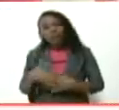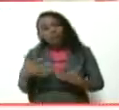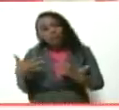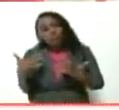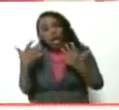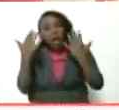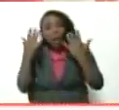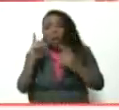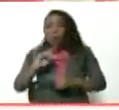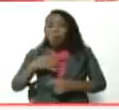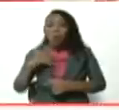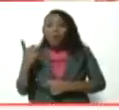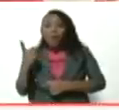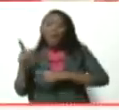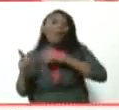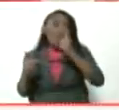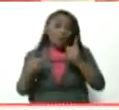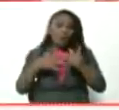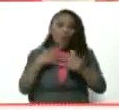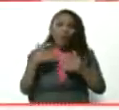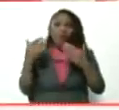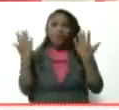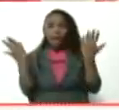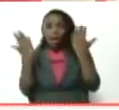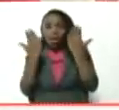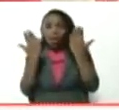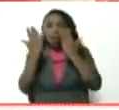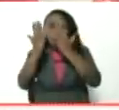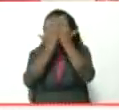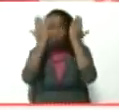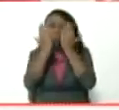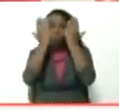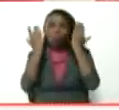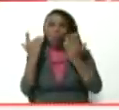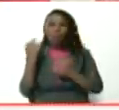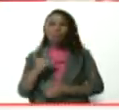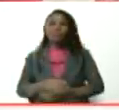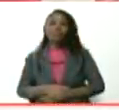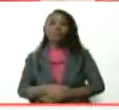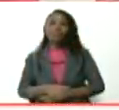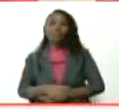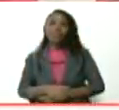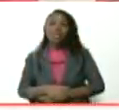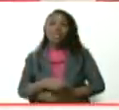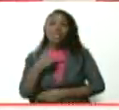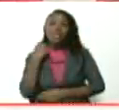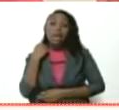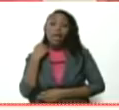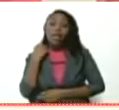no pueda, pueda la otra, y entre las dos, laven la cara. Y el RAS en el